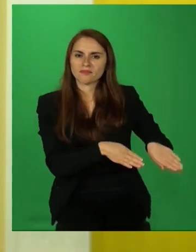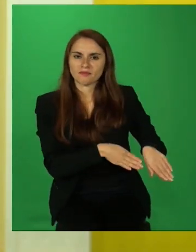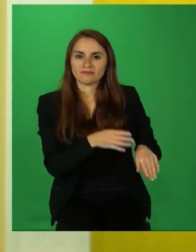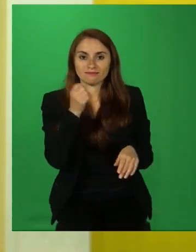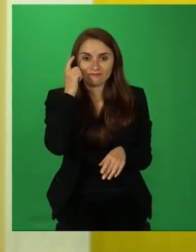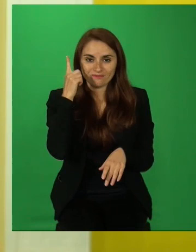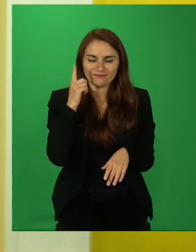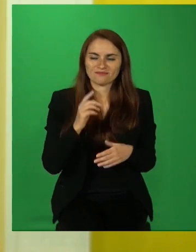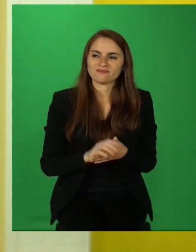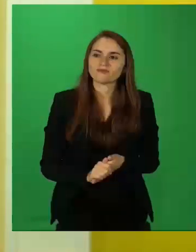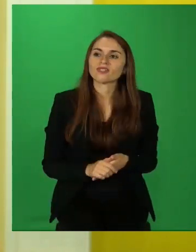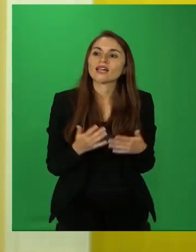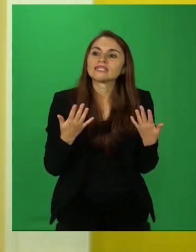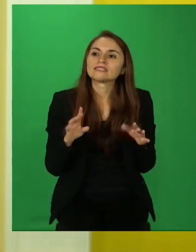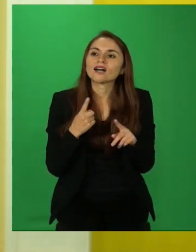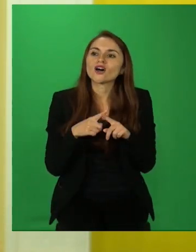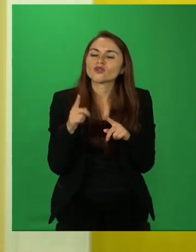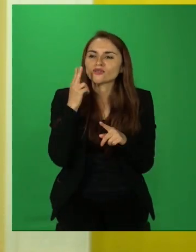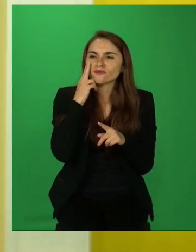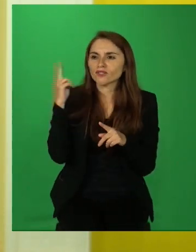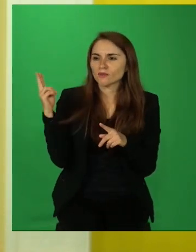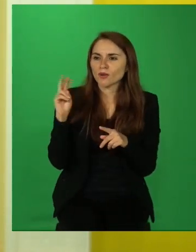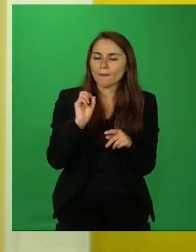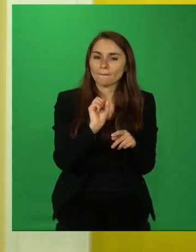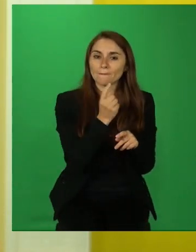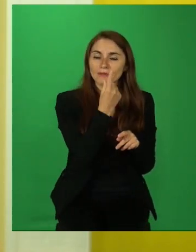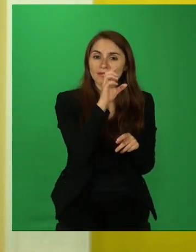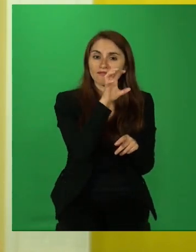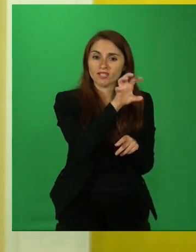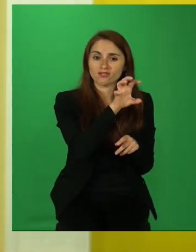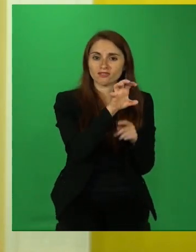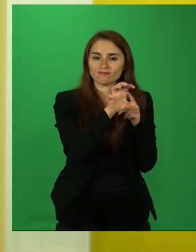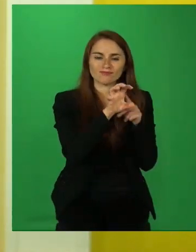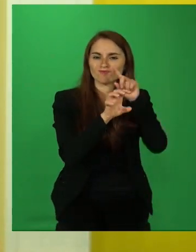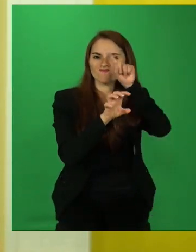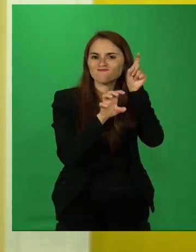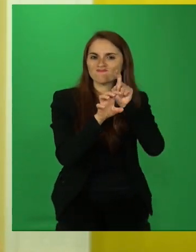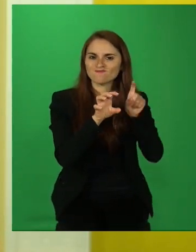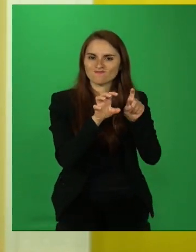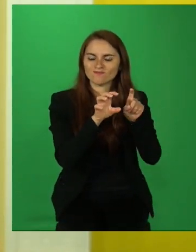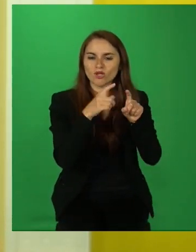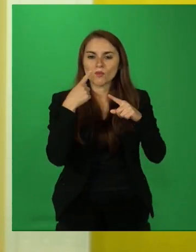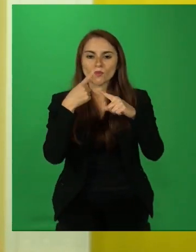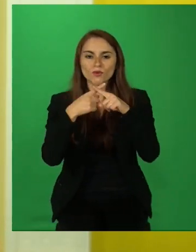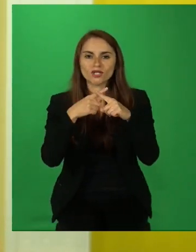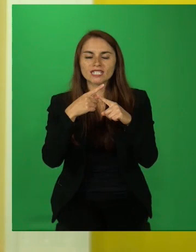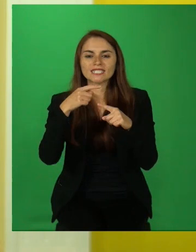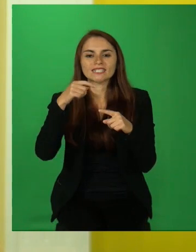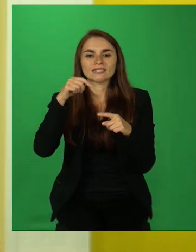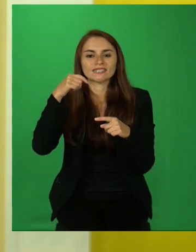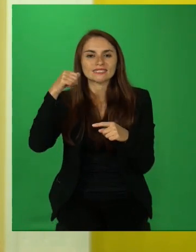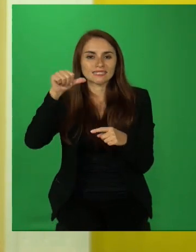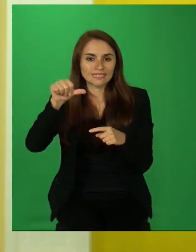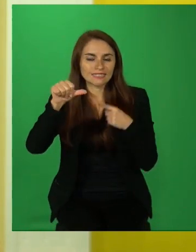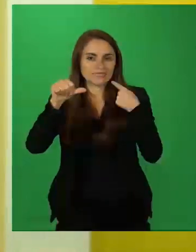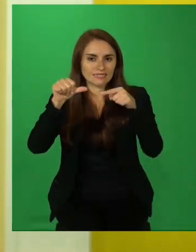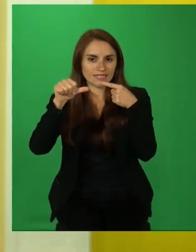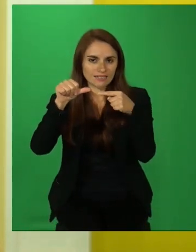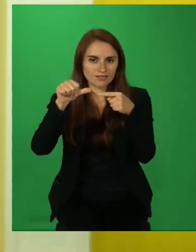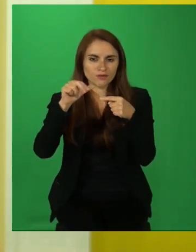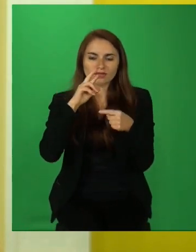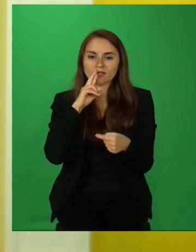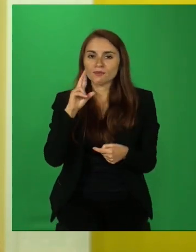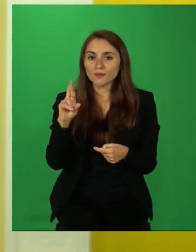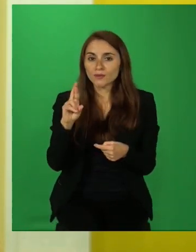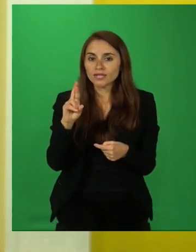el primer factor un número desconocido por 6 negativos y como resultado tenemos